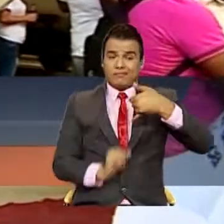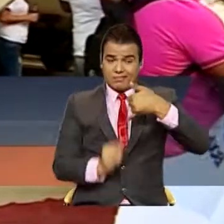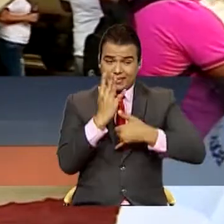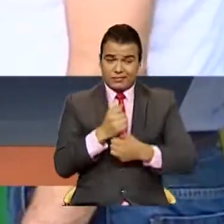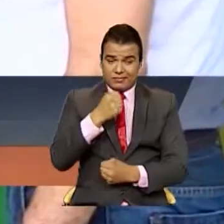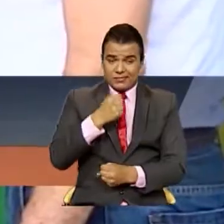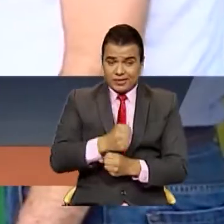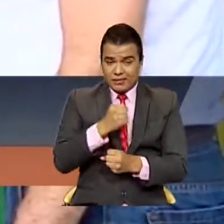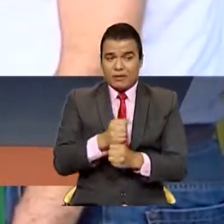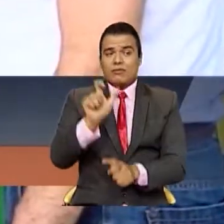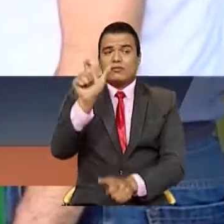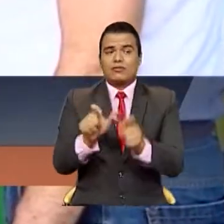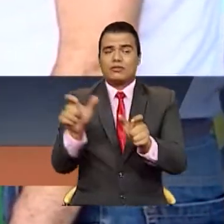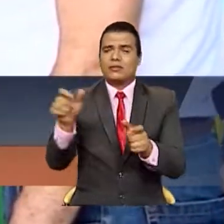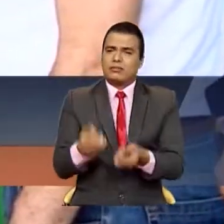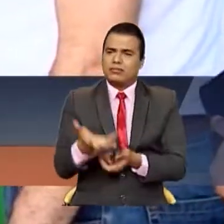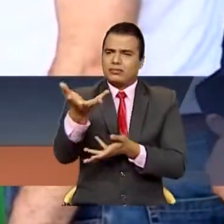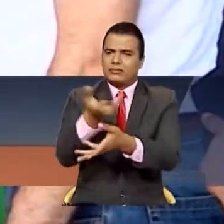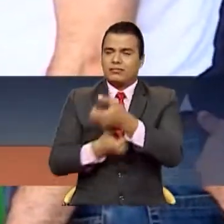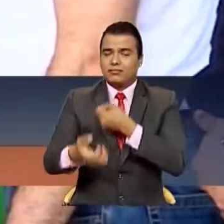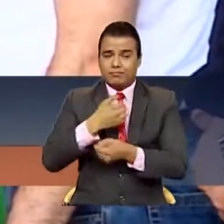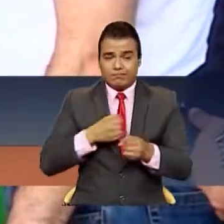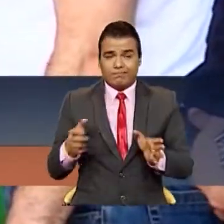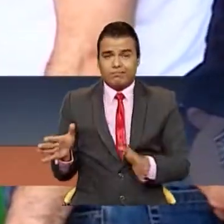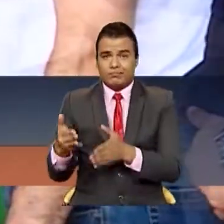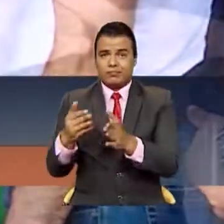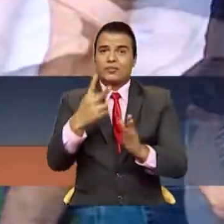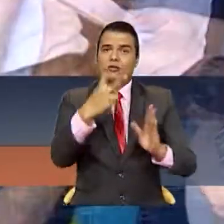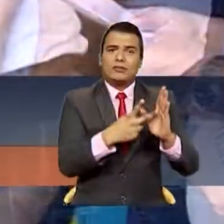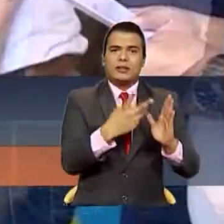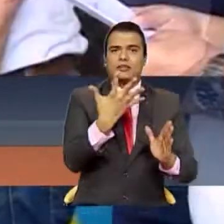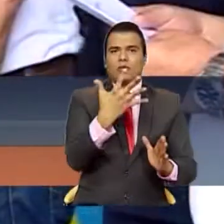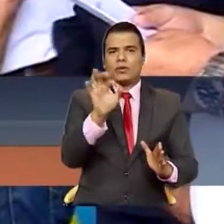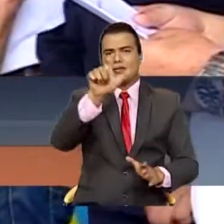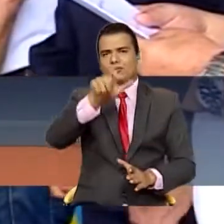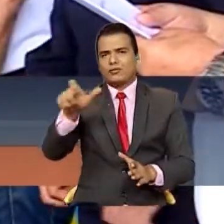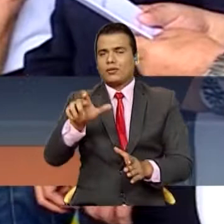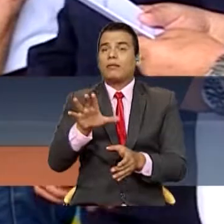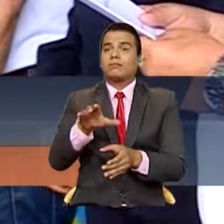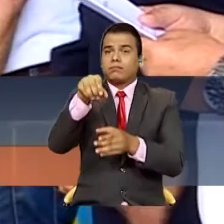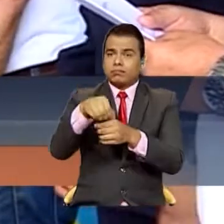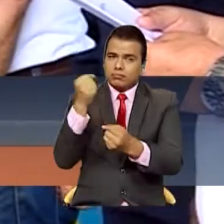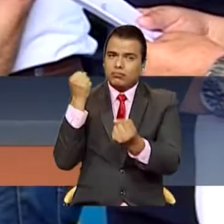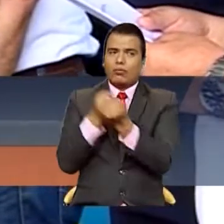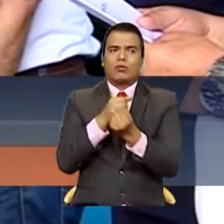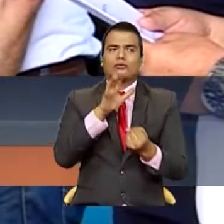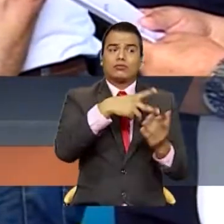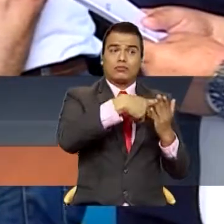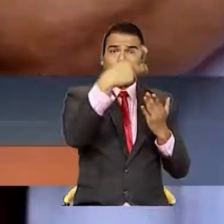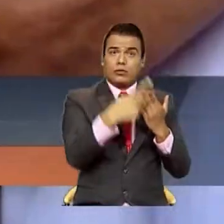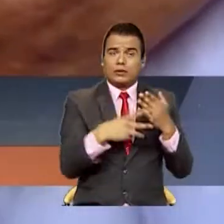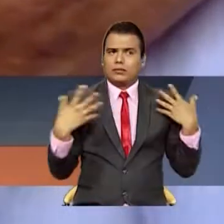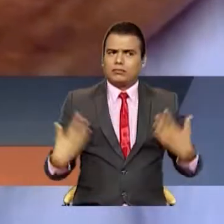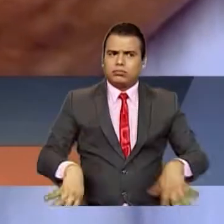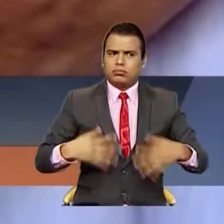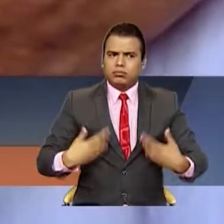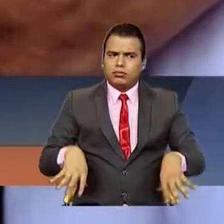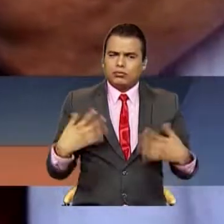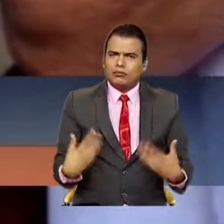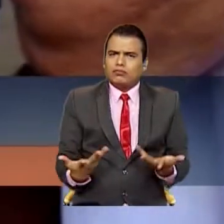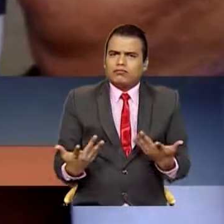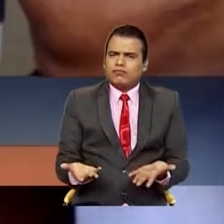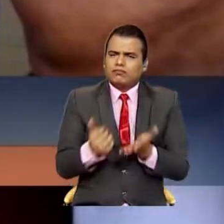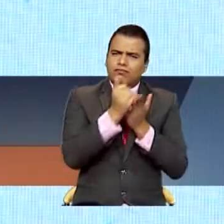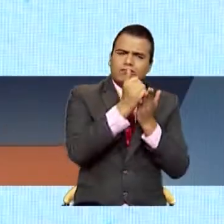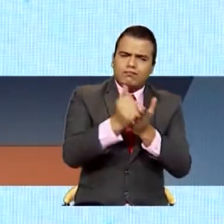pescadores artesanales. 2050 beneficiarios en Buenaventura. En este proyecto se está realizando también un trabajo para la